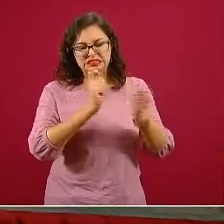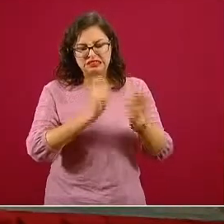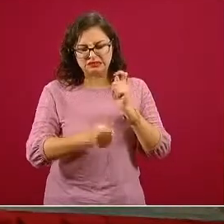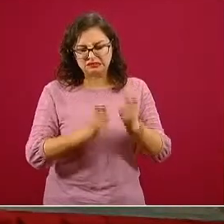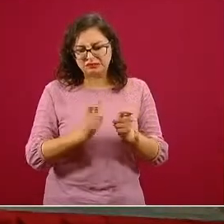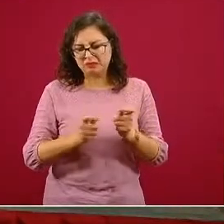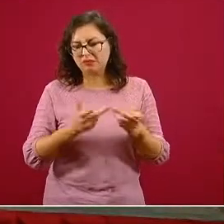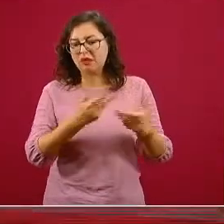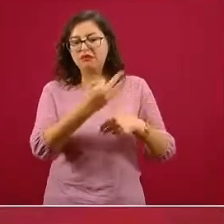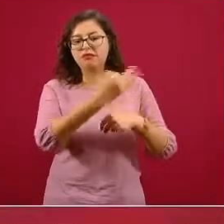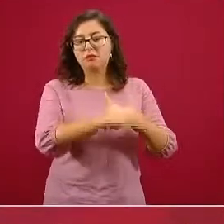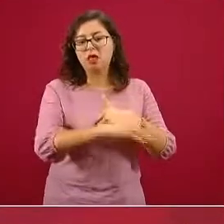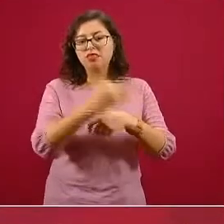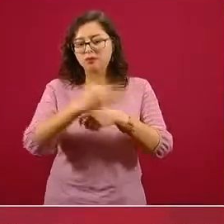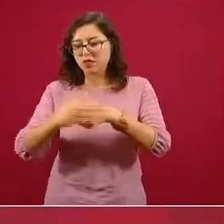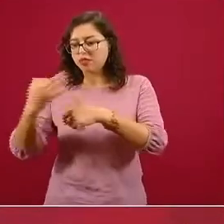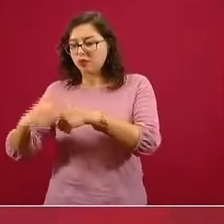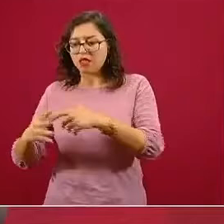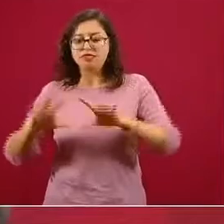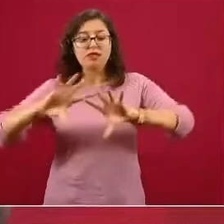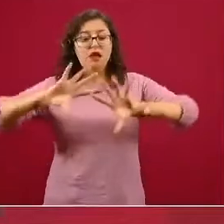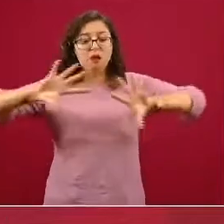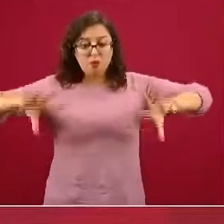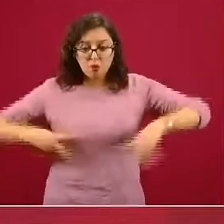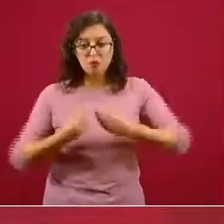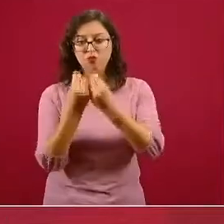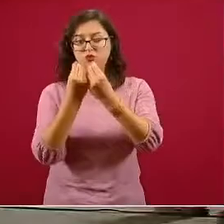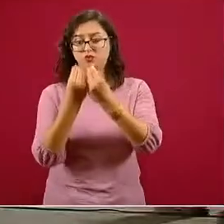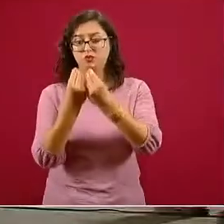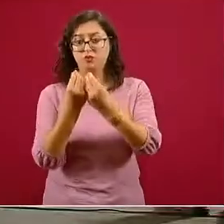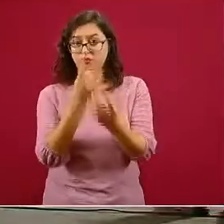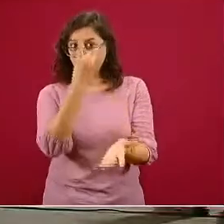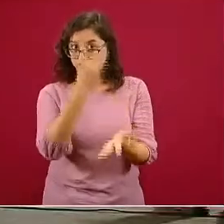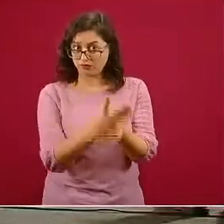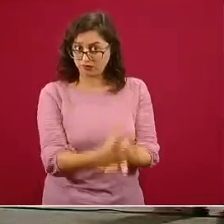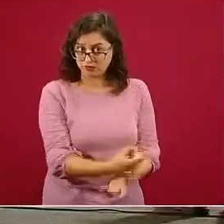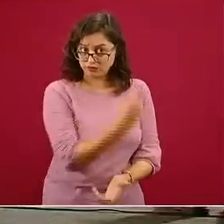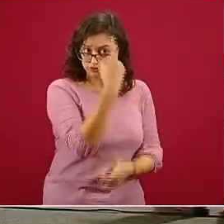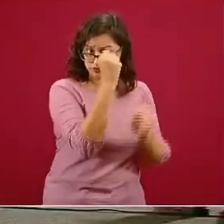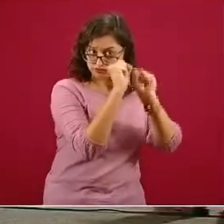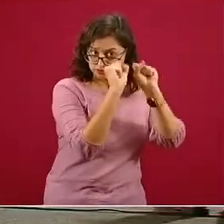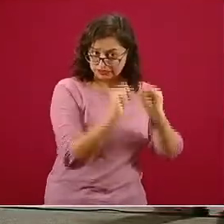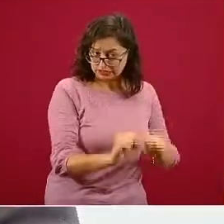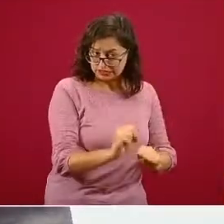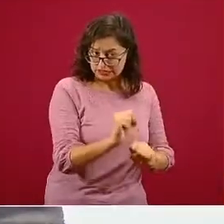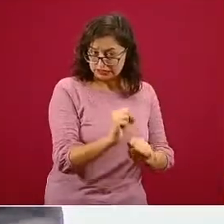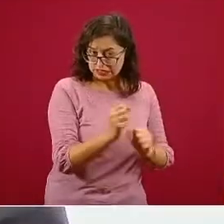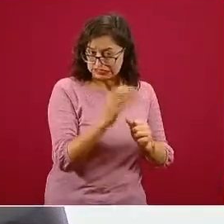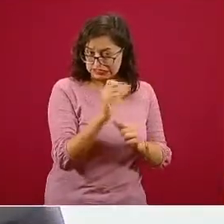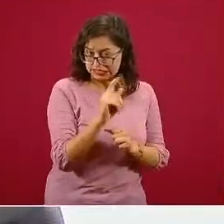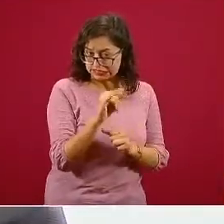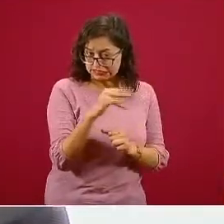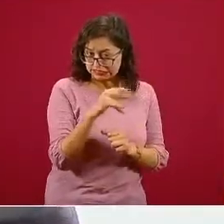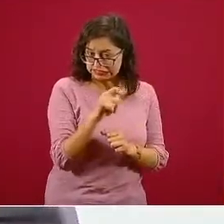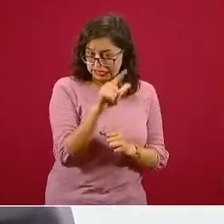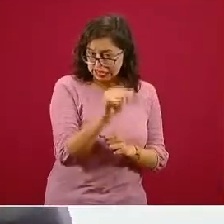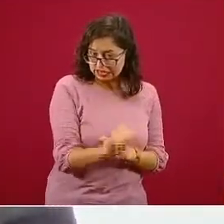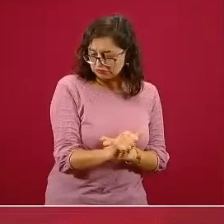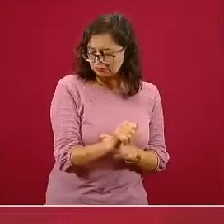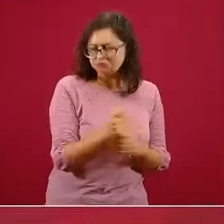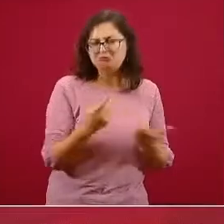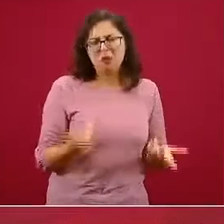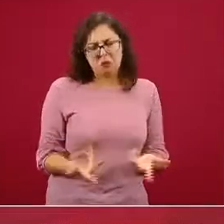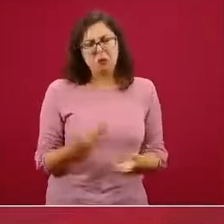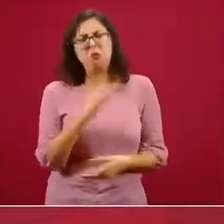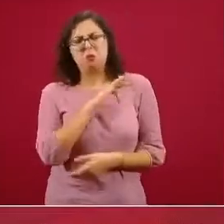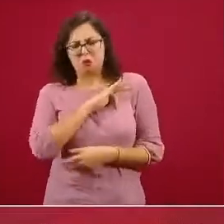resultados, y todos ellos se complementan. No es solo el sistema Centinela. Entonces, la idea de actualizar sobre el sistema Centinela, con